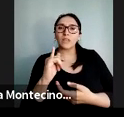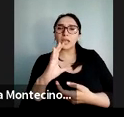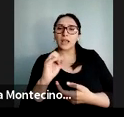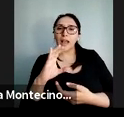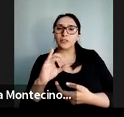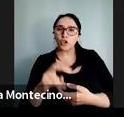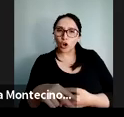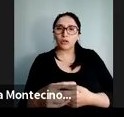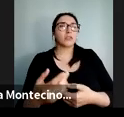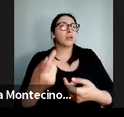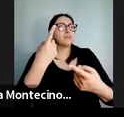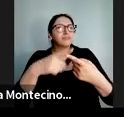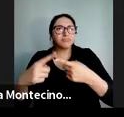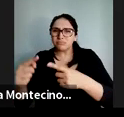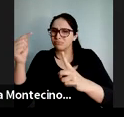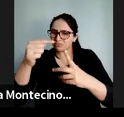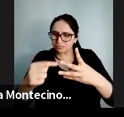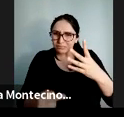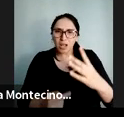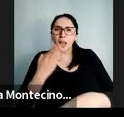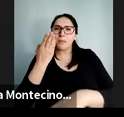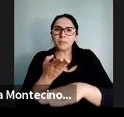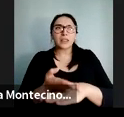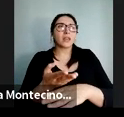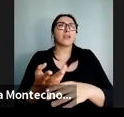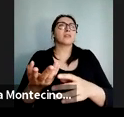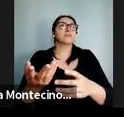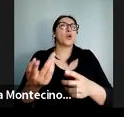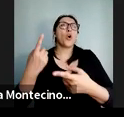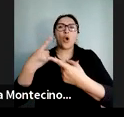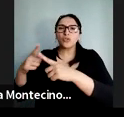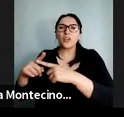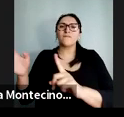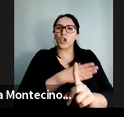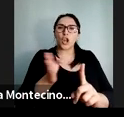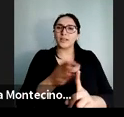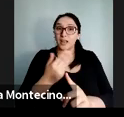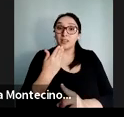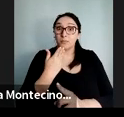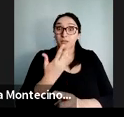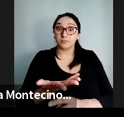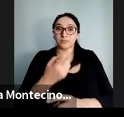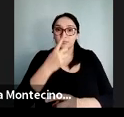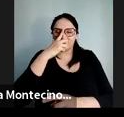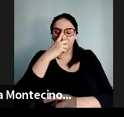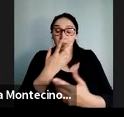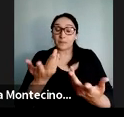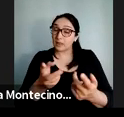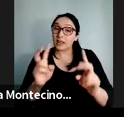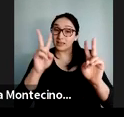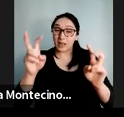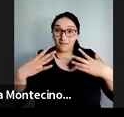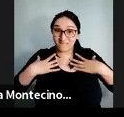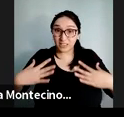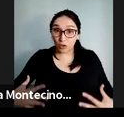fondo, utilizarse, ¿cierto?, para amplificar otro tipo de violencias que se pueden dar, tanto en el plano físico, en el